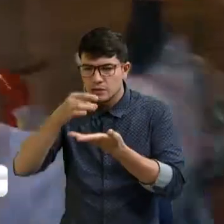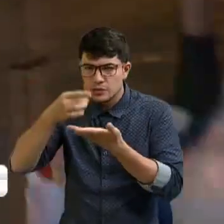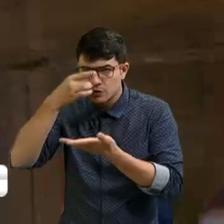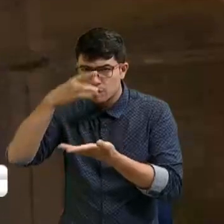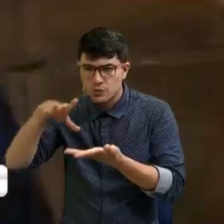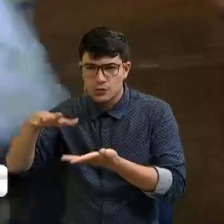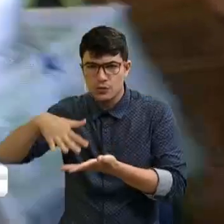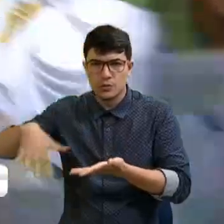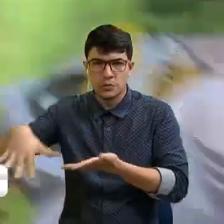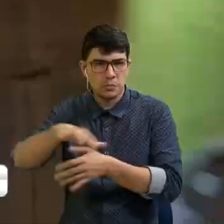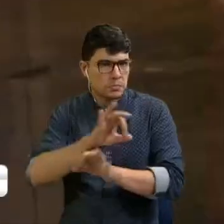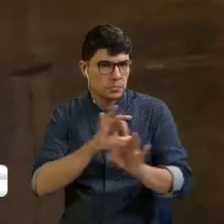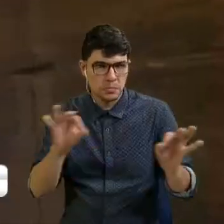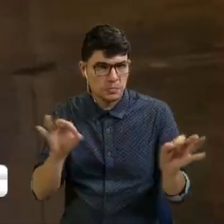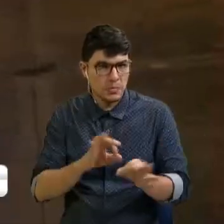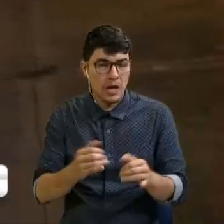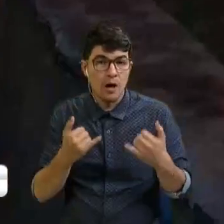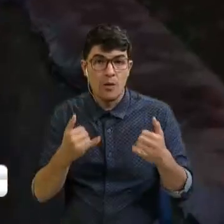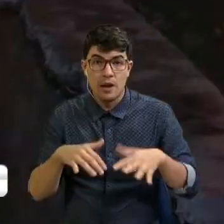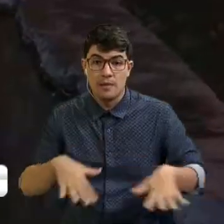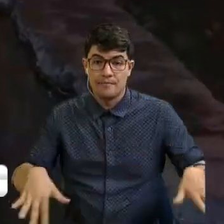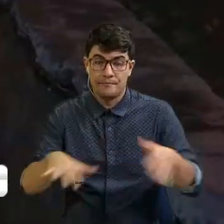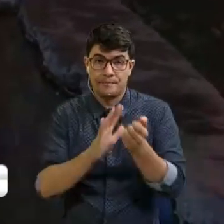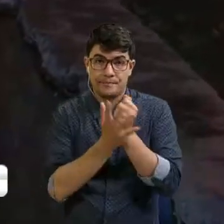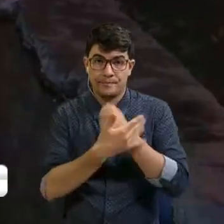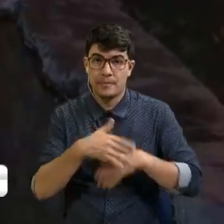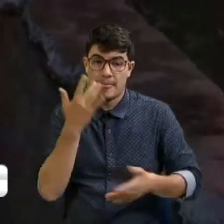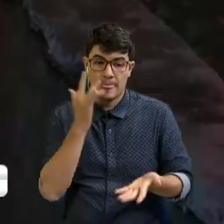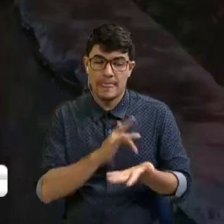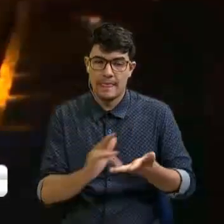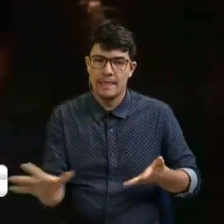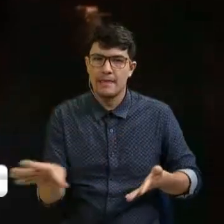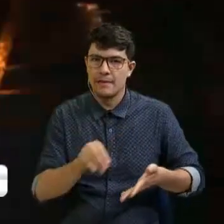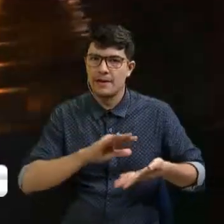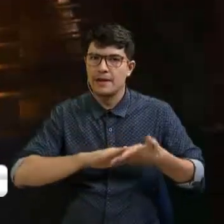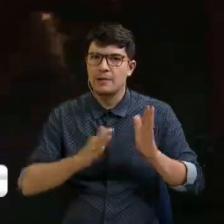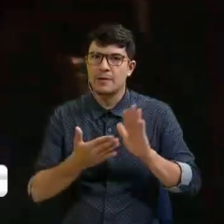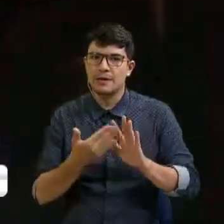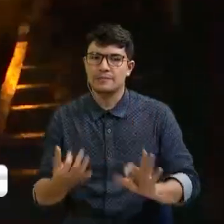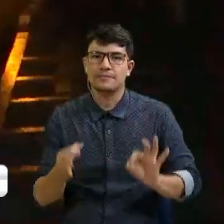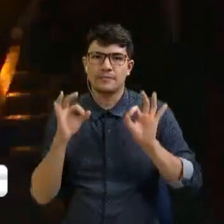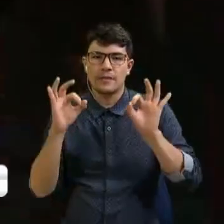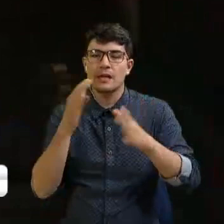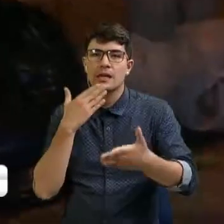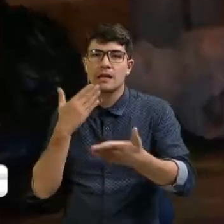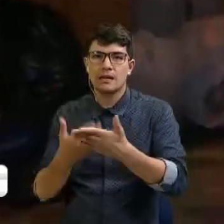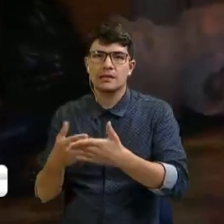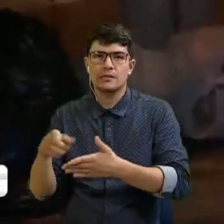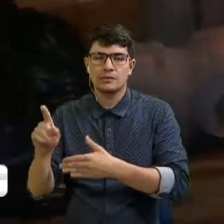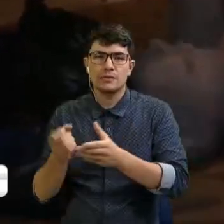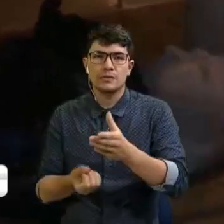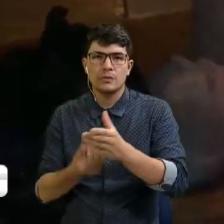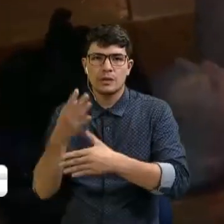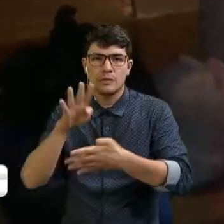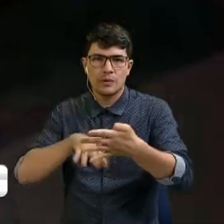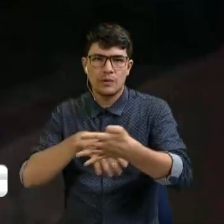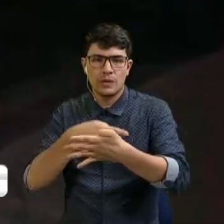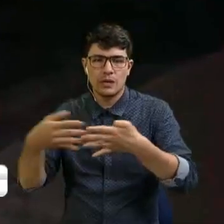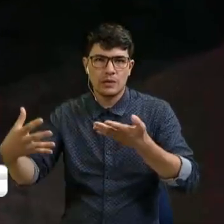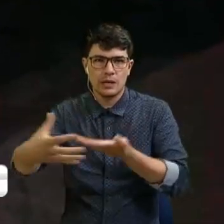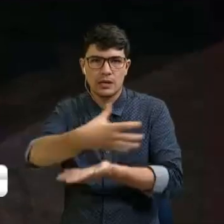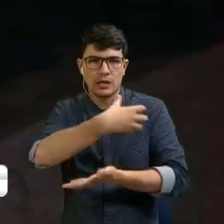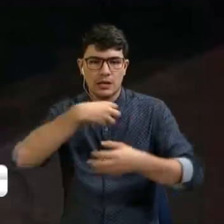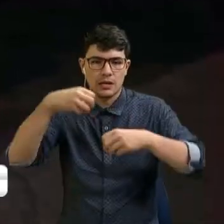un medio ambiente sano y limpio es el que disfrutan los residentes de la comuna 5 gracias a esta modalidad de recolección de residuos sólidos